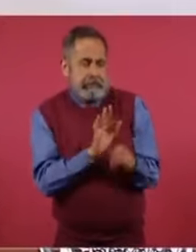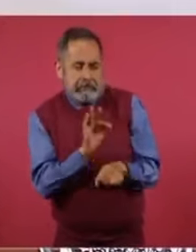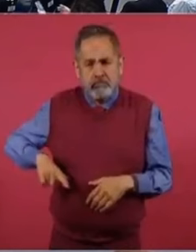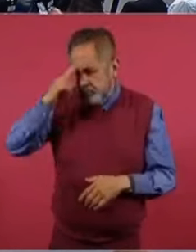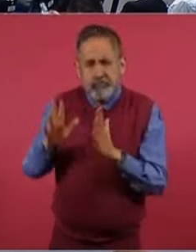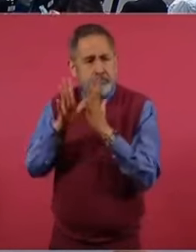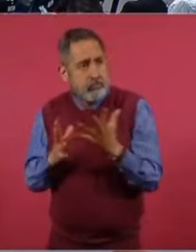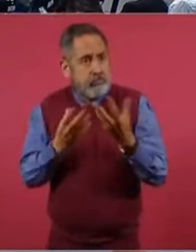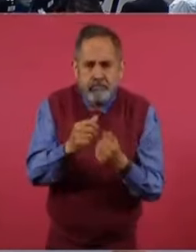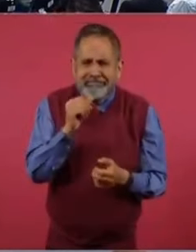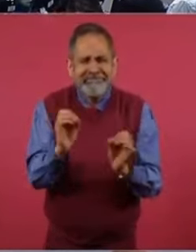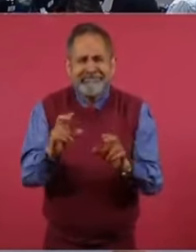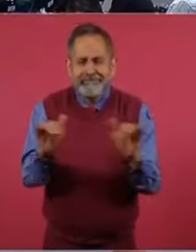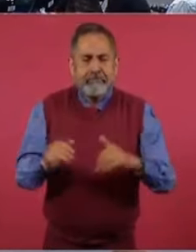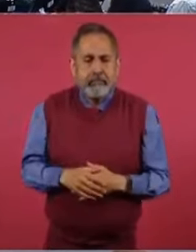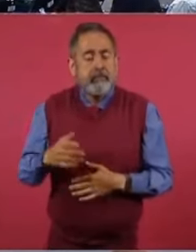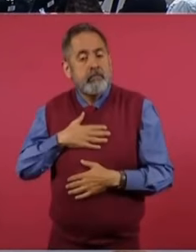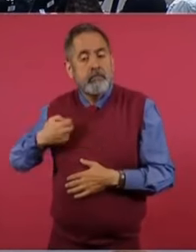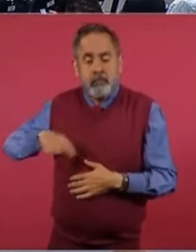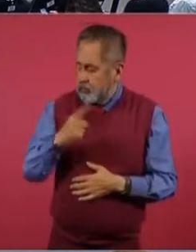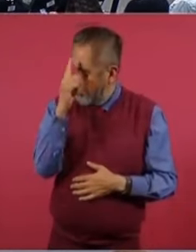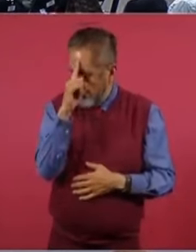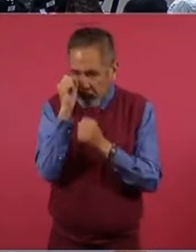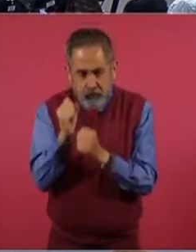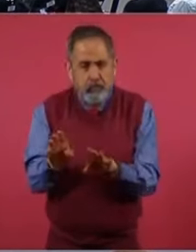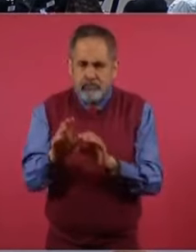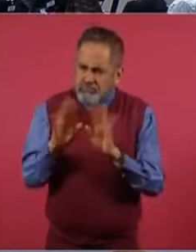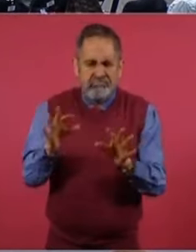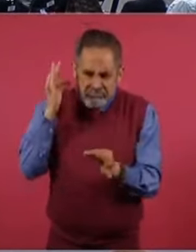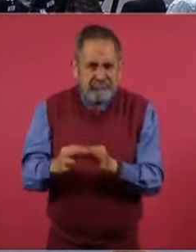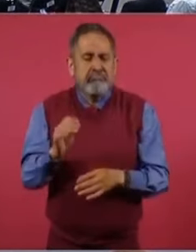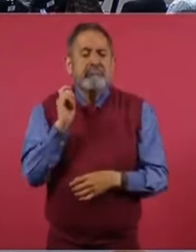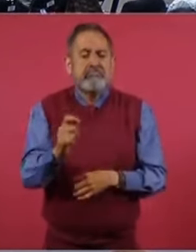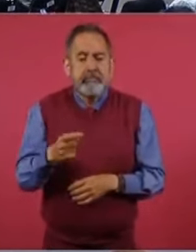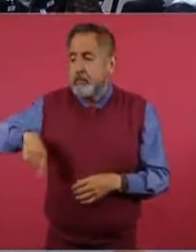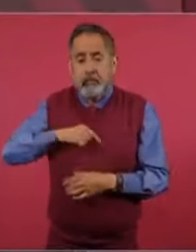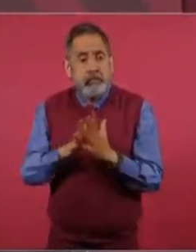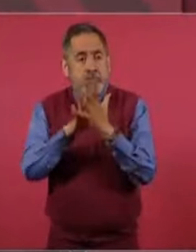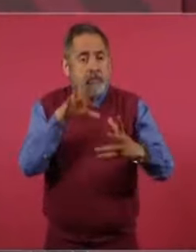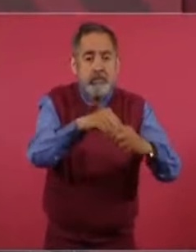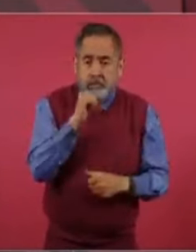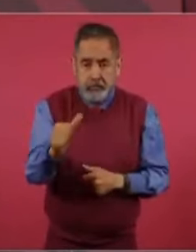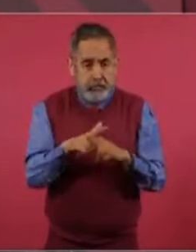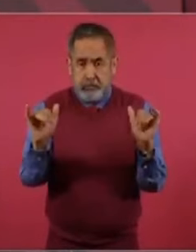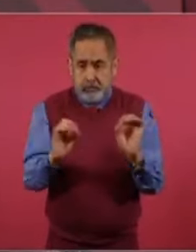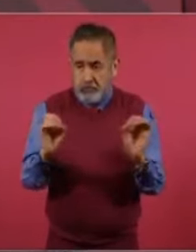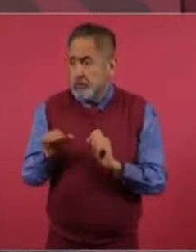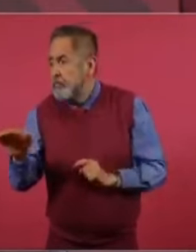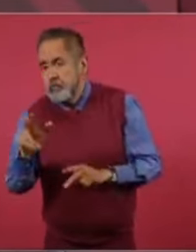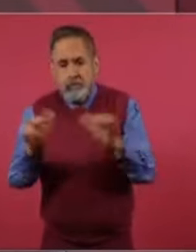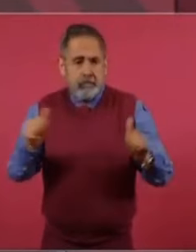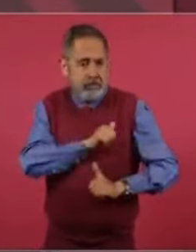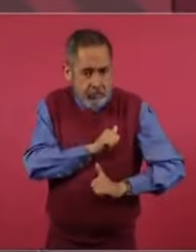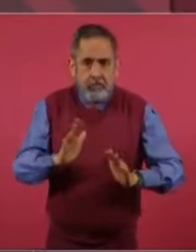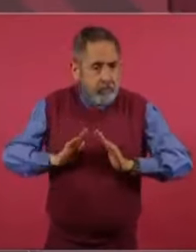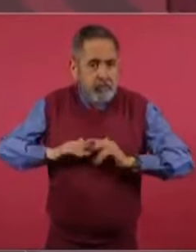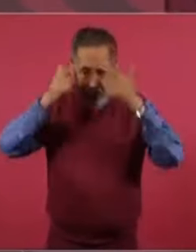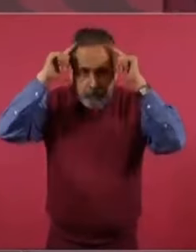nadie. Una de las cosas que nosotros tenemos probadas es que no participó ni el ejército, ni la